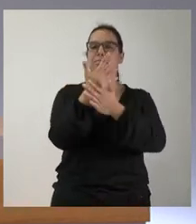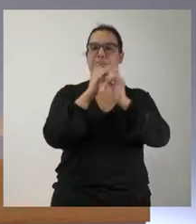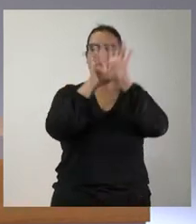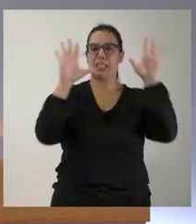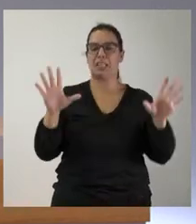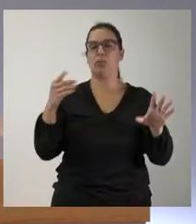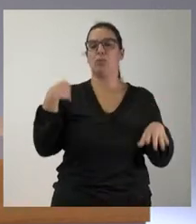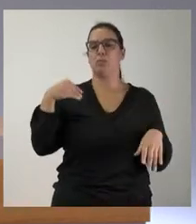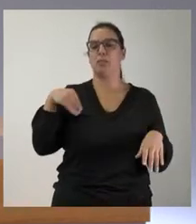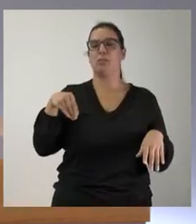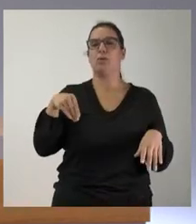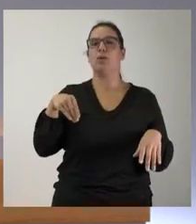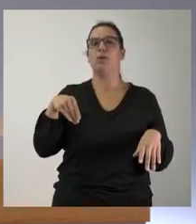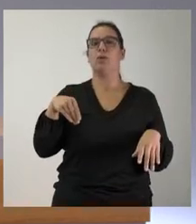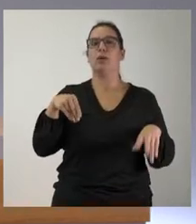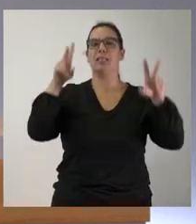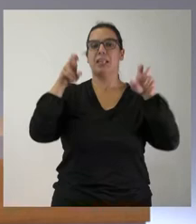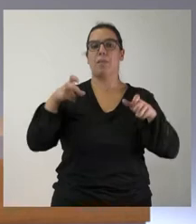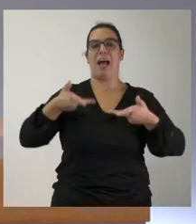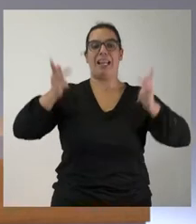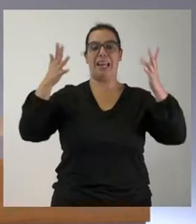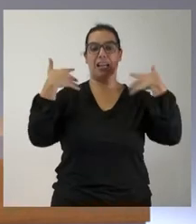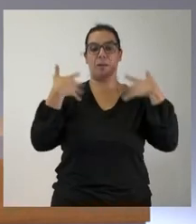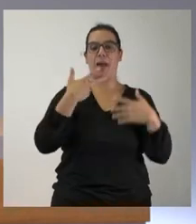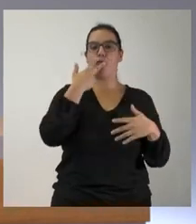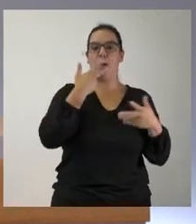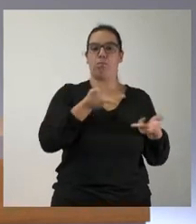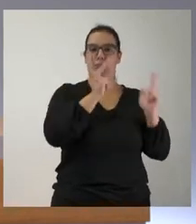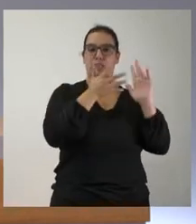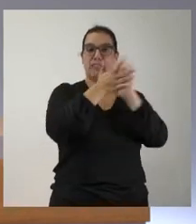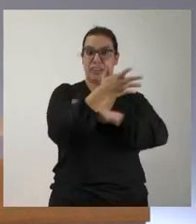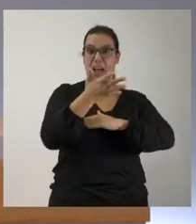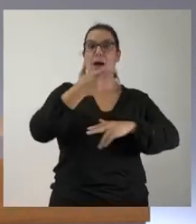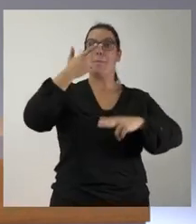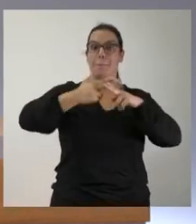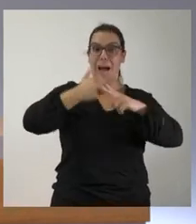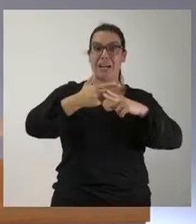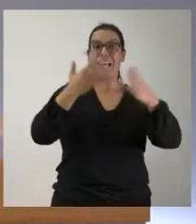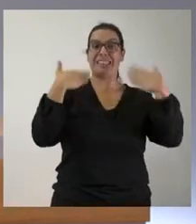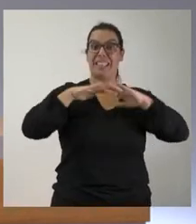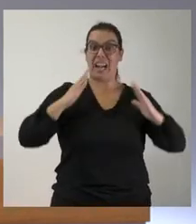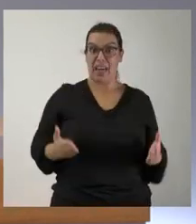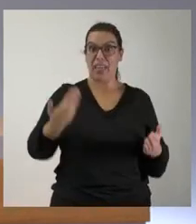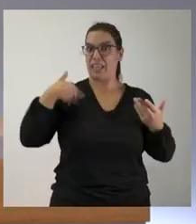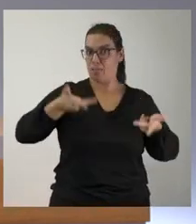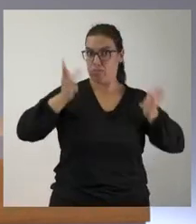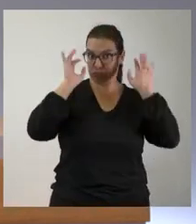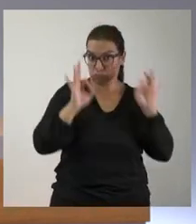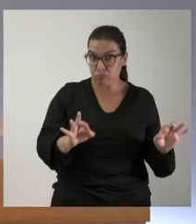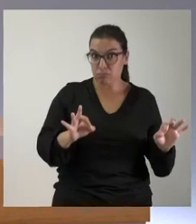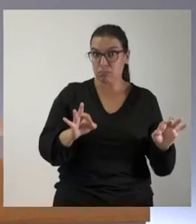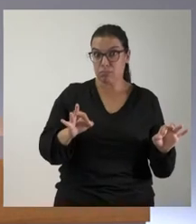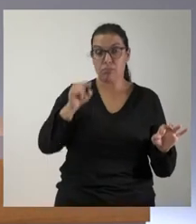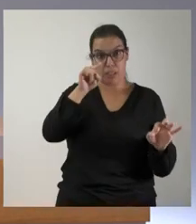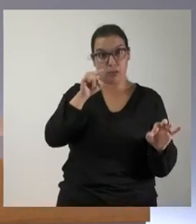de gobierno sobre dejar fumar en espacios abiertos entiendo que se permite fumar en las Terrazas de los bares que era la mayor duda que yo creo que entre la ciudadanía